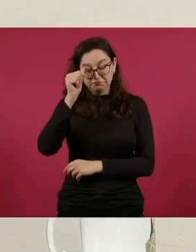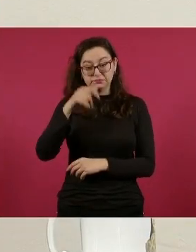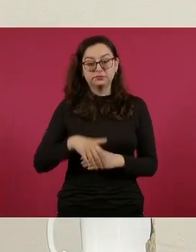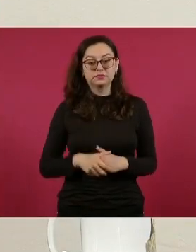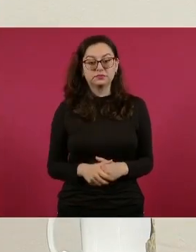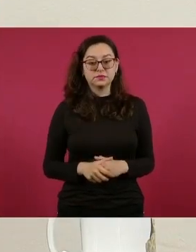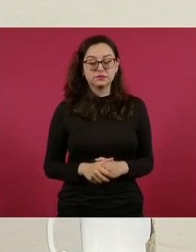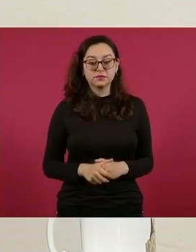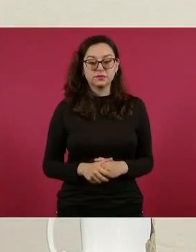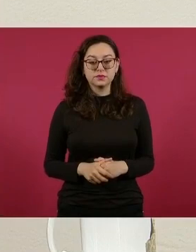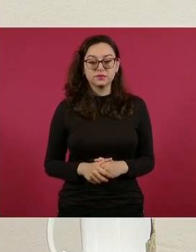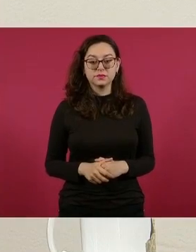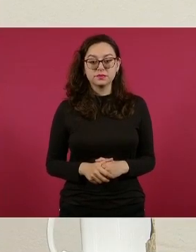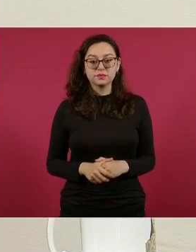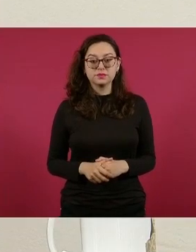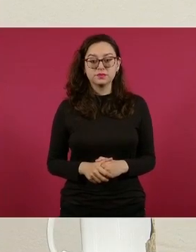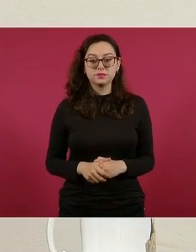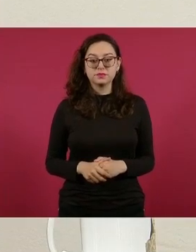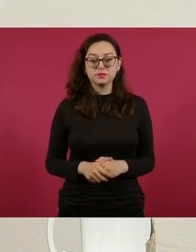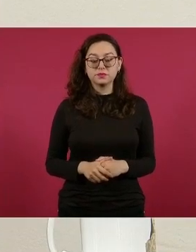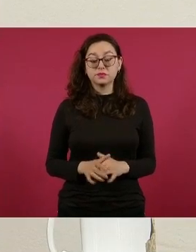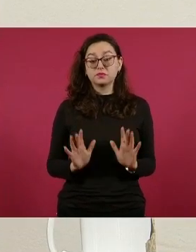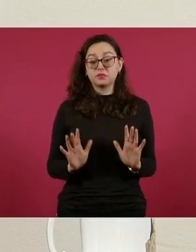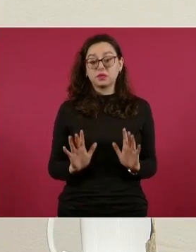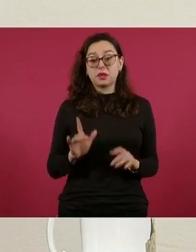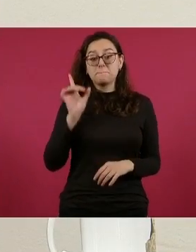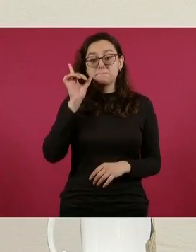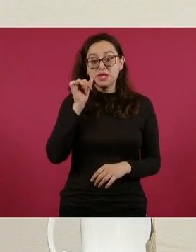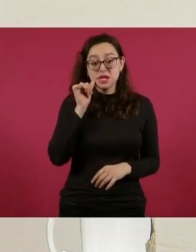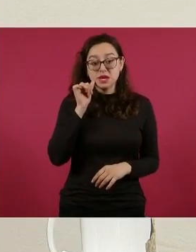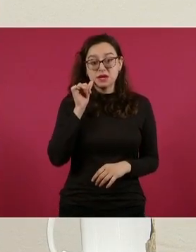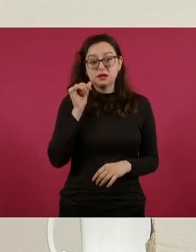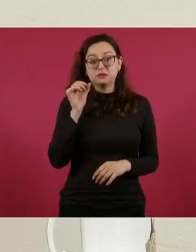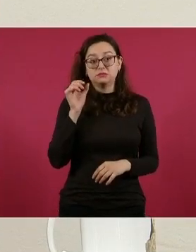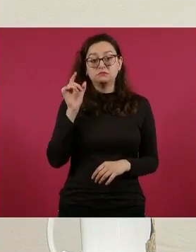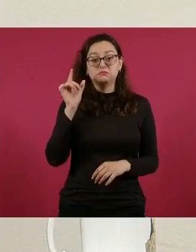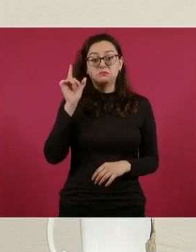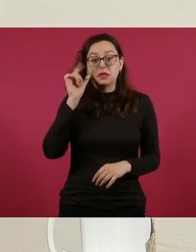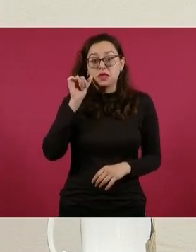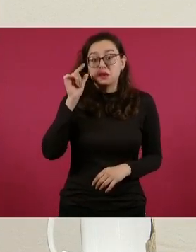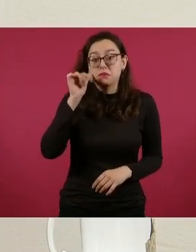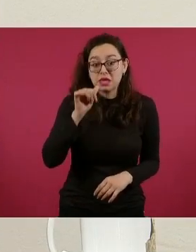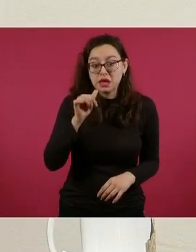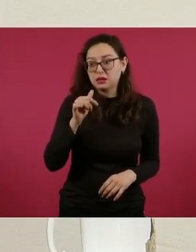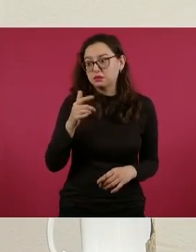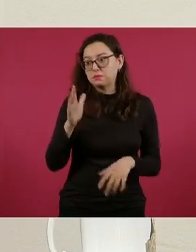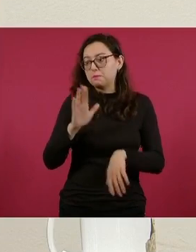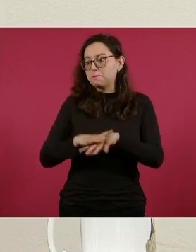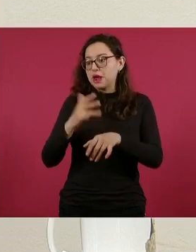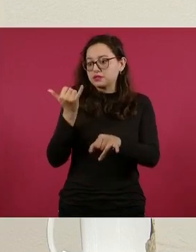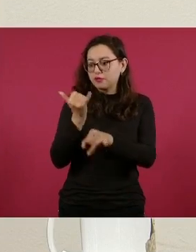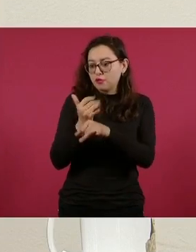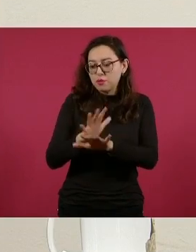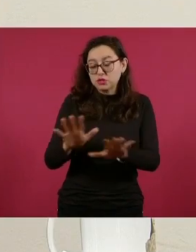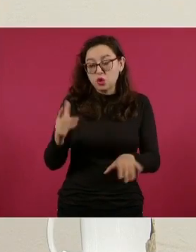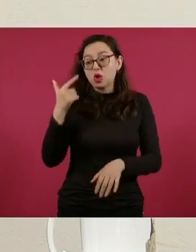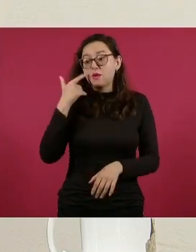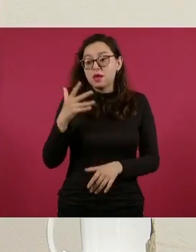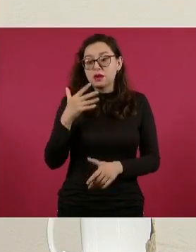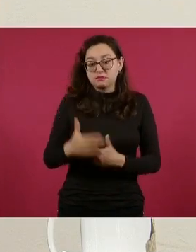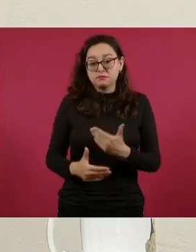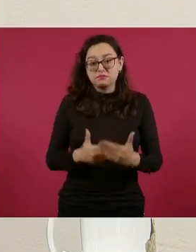yo espero que mañana, pasado mañana, tengamos más información